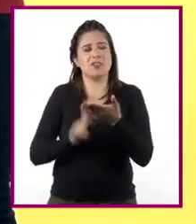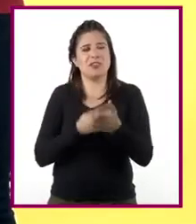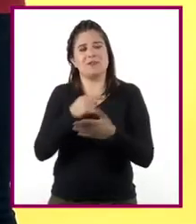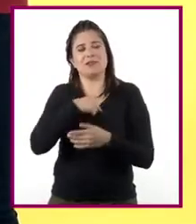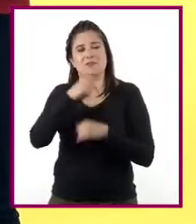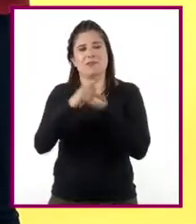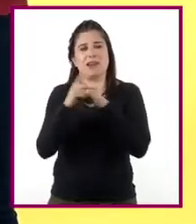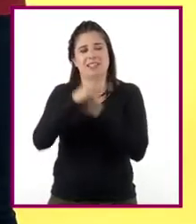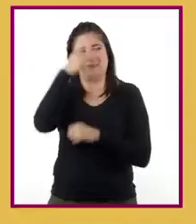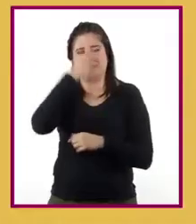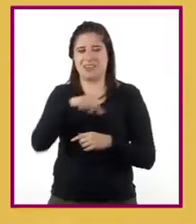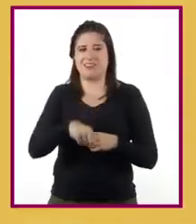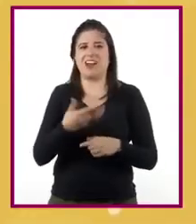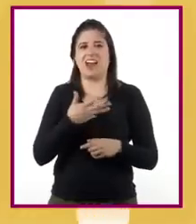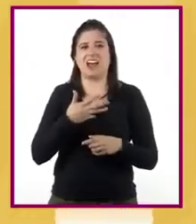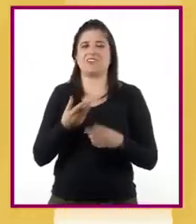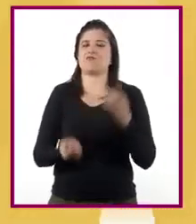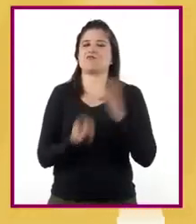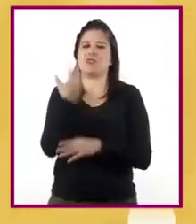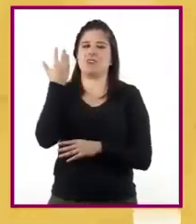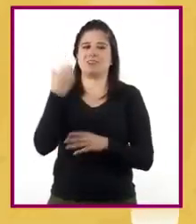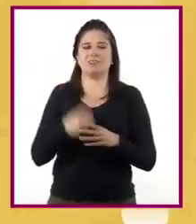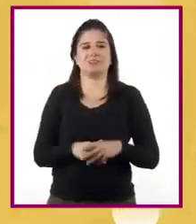nuestro país, México.